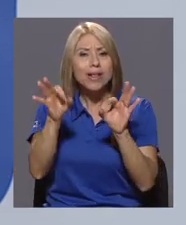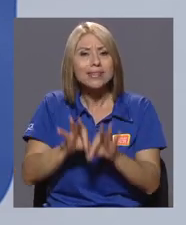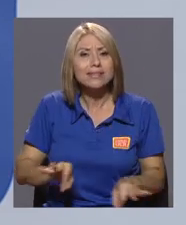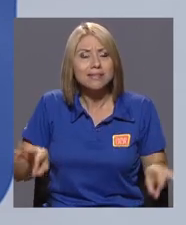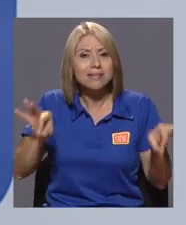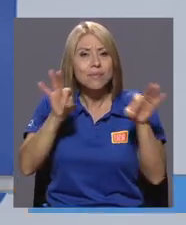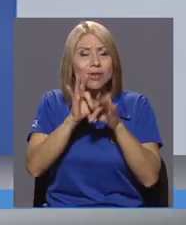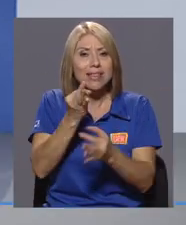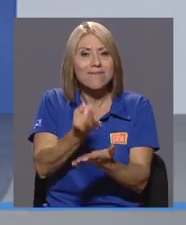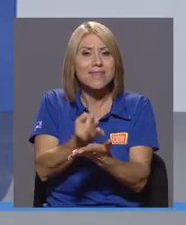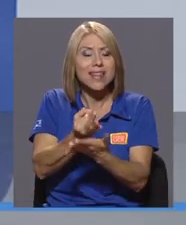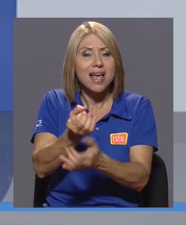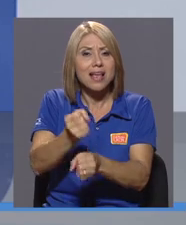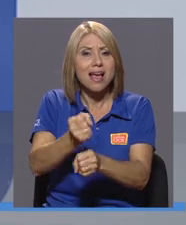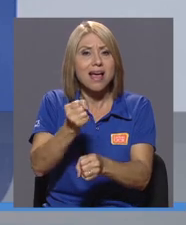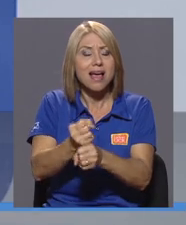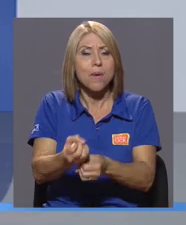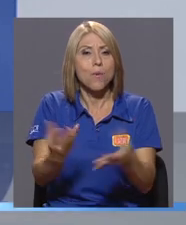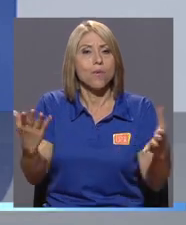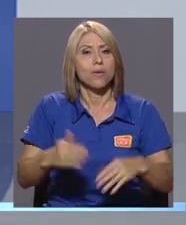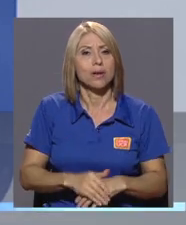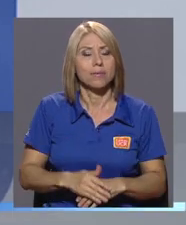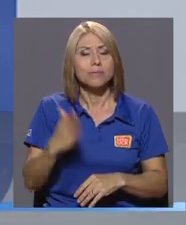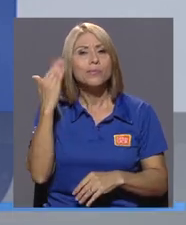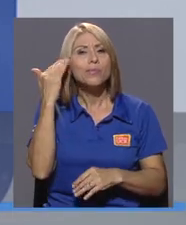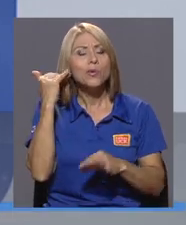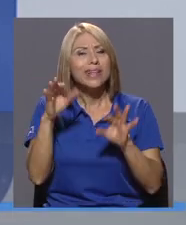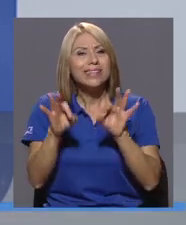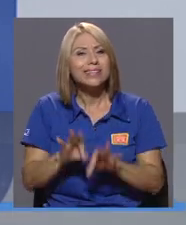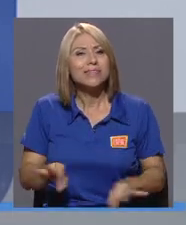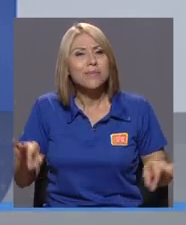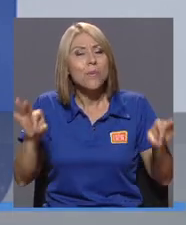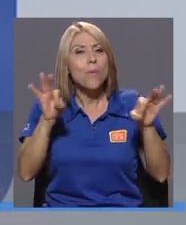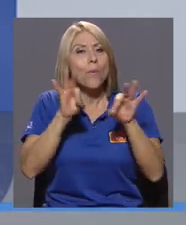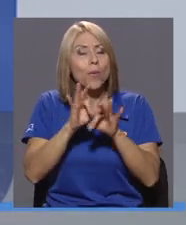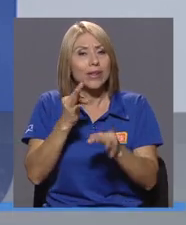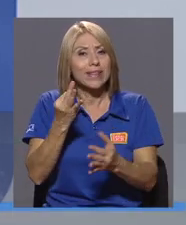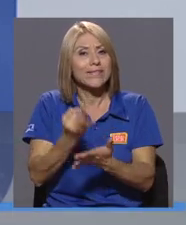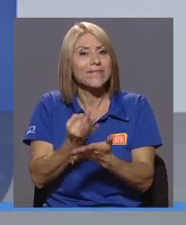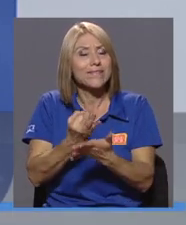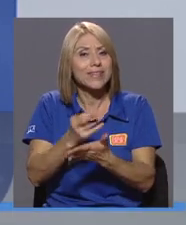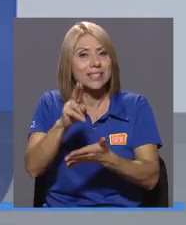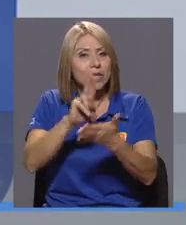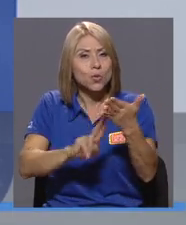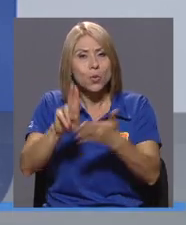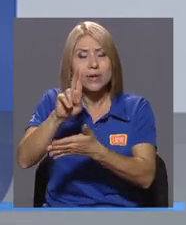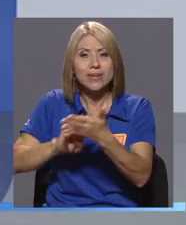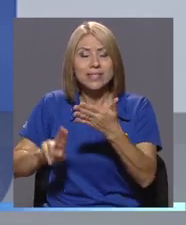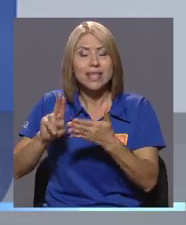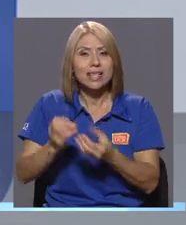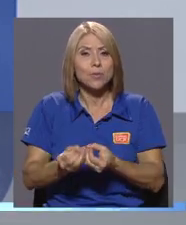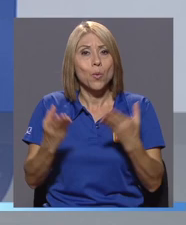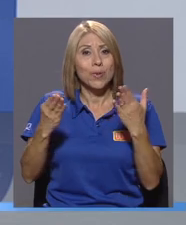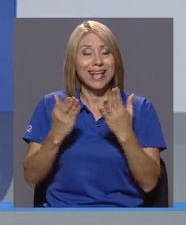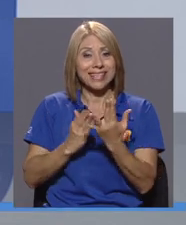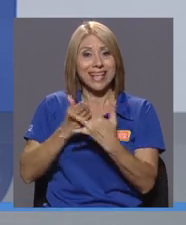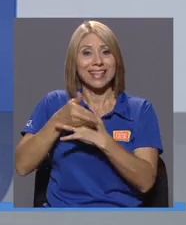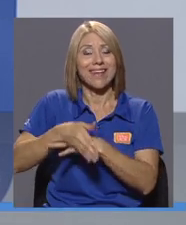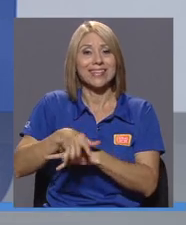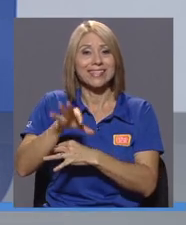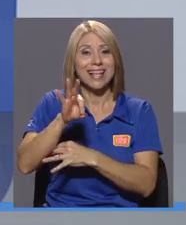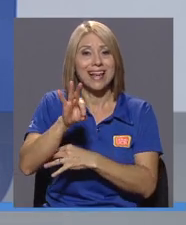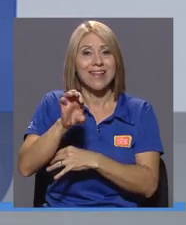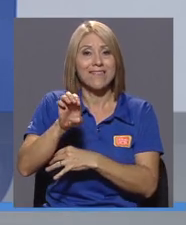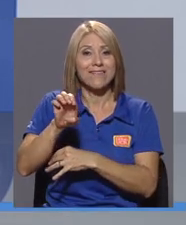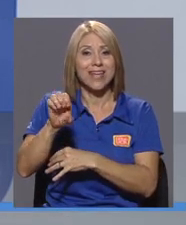financiar la acción pública porque es importante financiar por ejemplo las universidades públicas a través del fest entonces